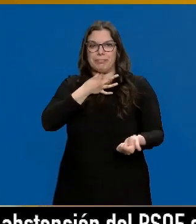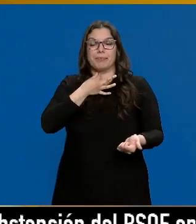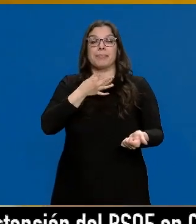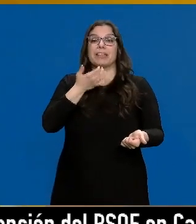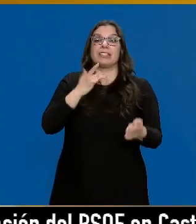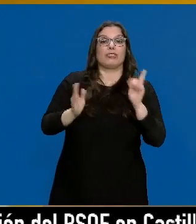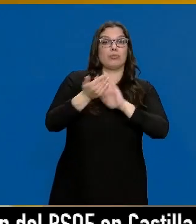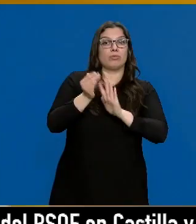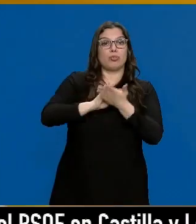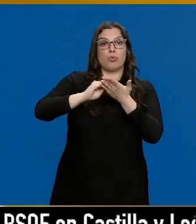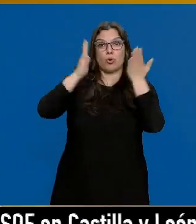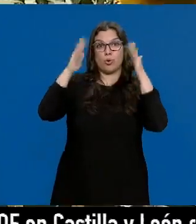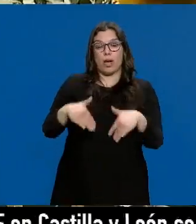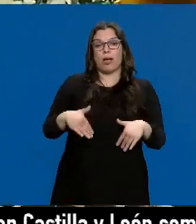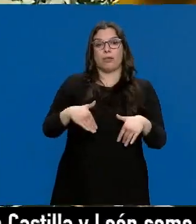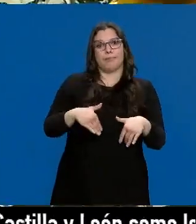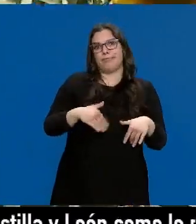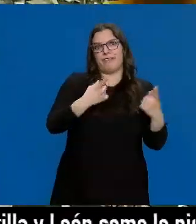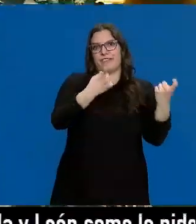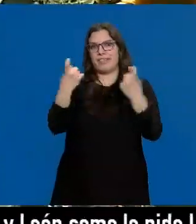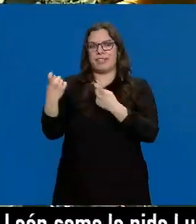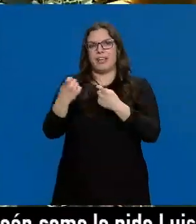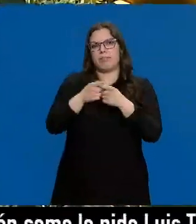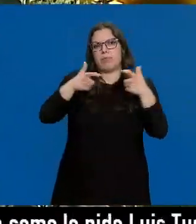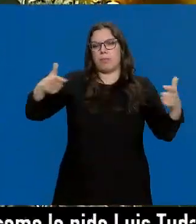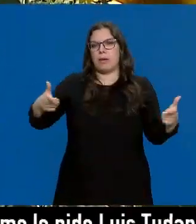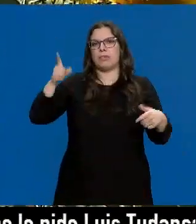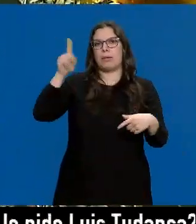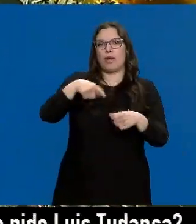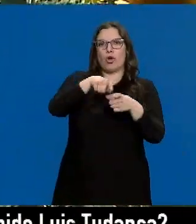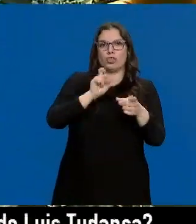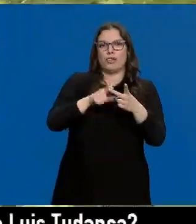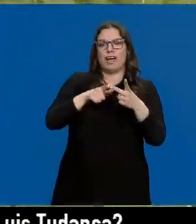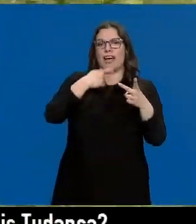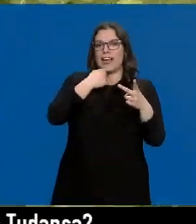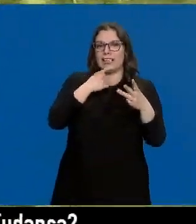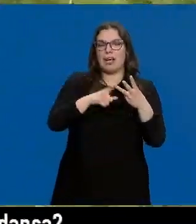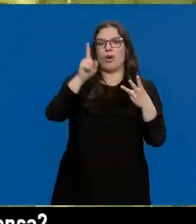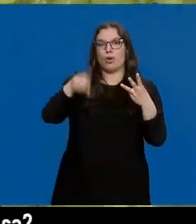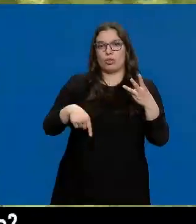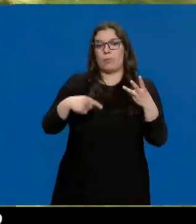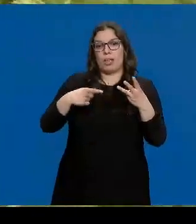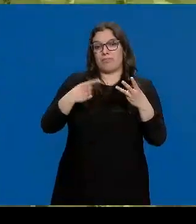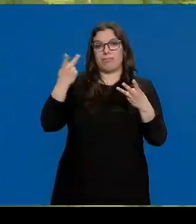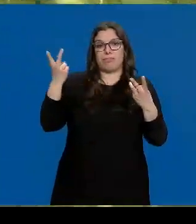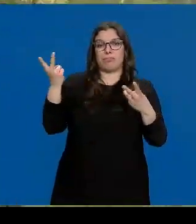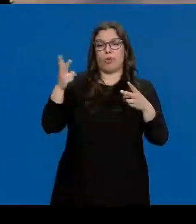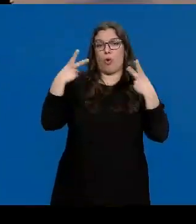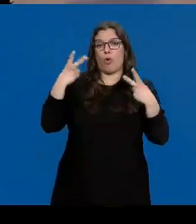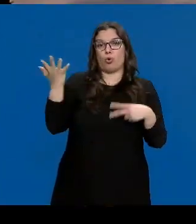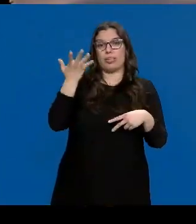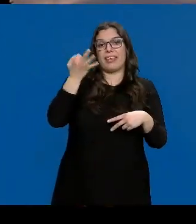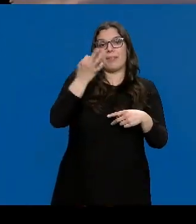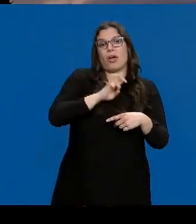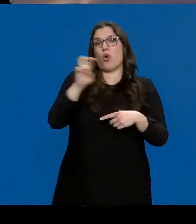encuentran soluciones, esta escasez se extenderá a otros sectores como el de las conservas, el de las galletas o hasta la hostelería, que tendrán que echar mano de